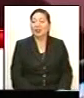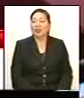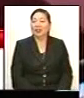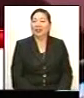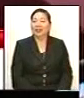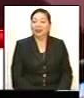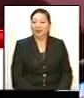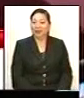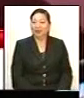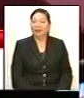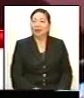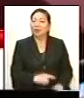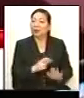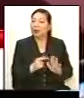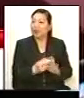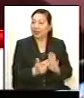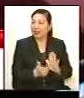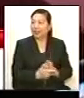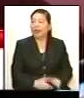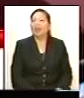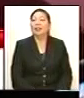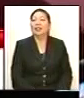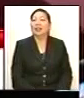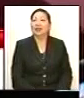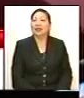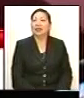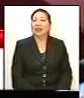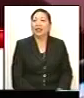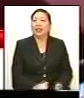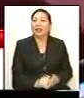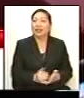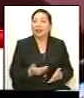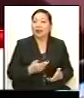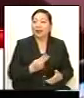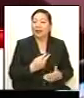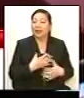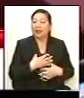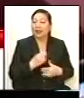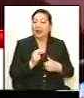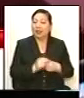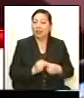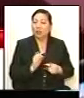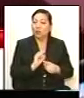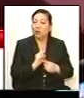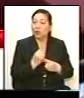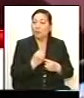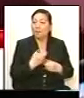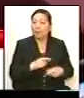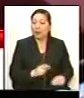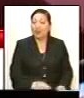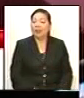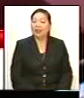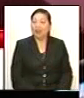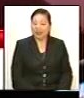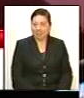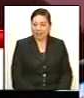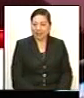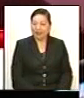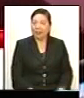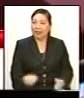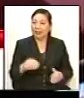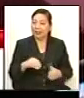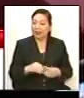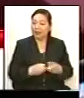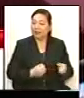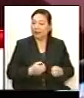sentido. Proyecto de ley 3694, que propone declarar de interés nacional y necesidad pública la ejecución e incorporación del